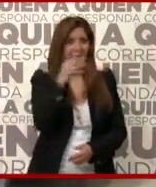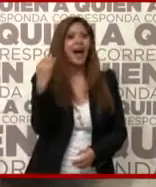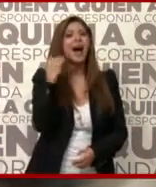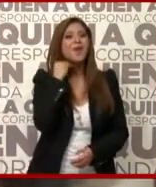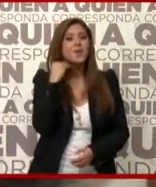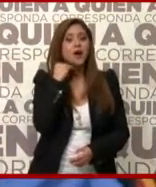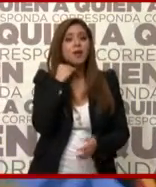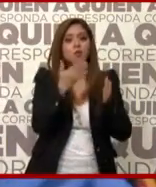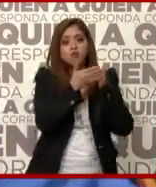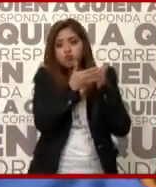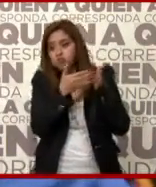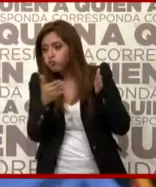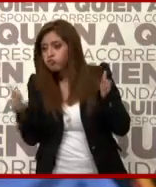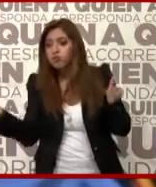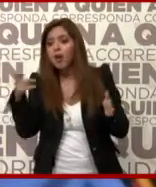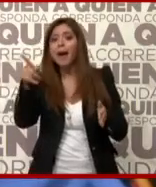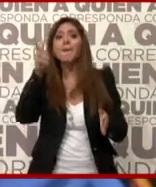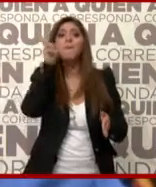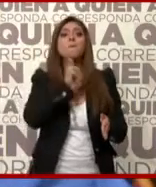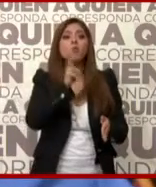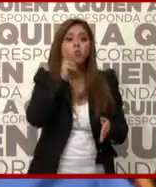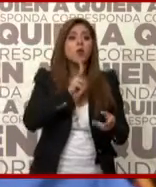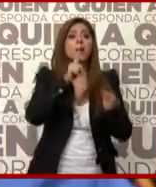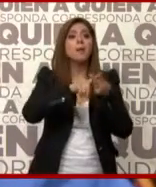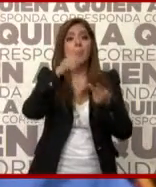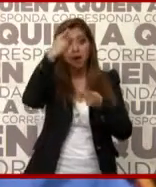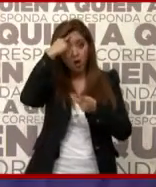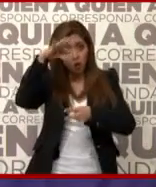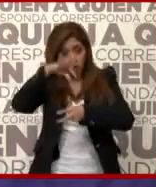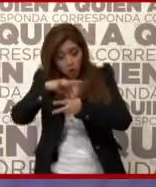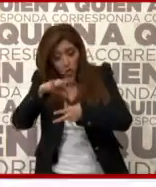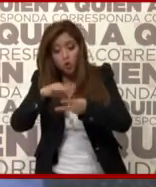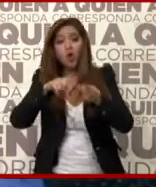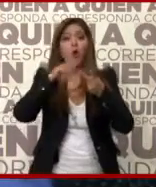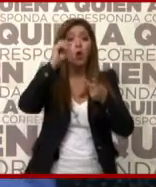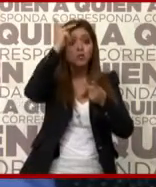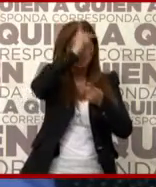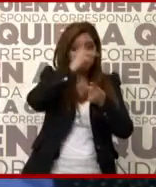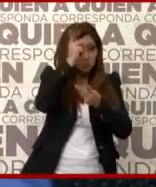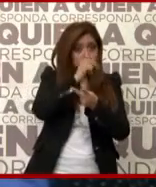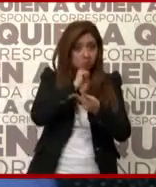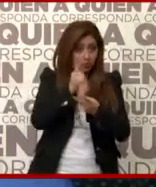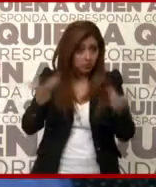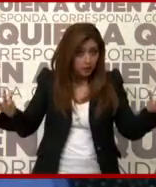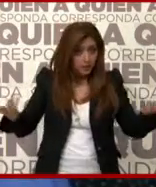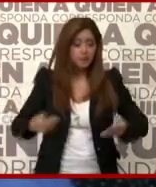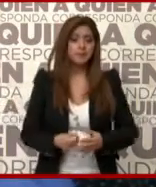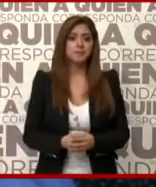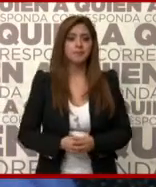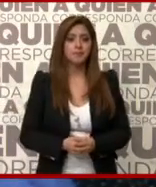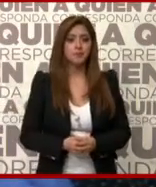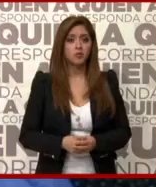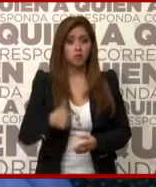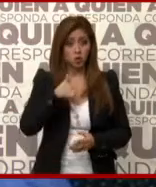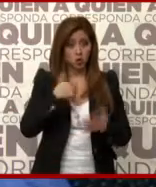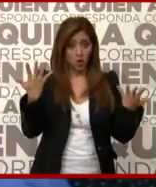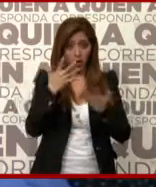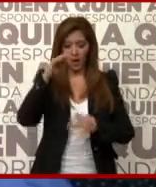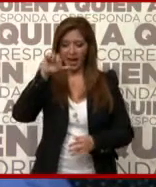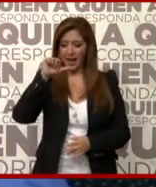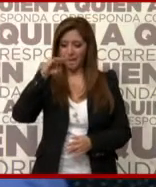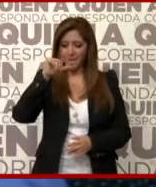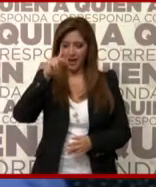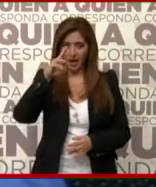la fecha no se han presentado pruebas ni médicas ni psicológicas contundentes. Promuevo un amparo en directo y el juez de